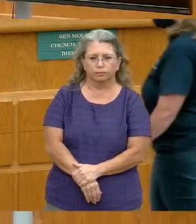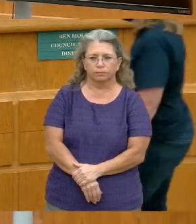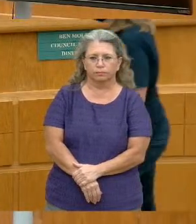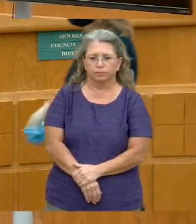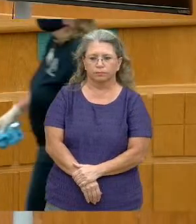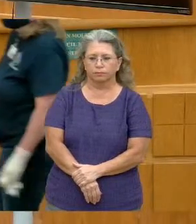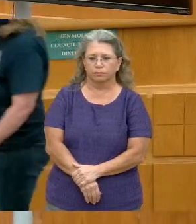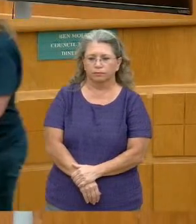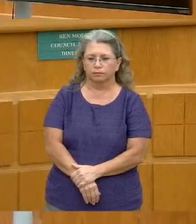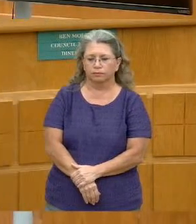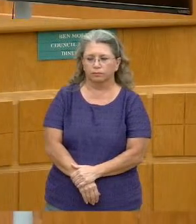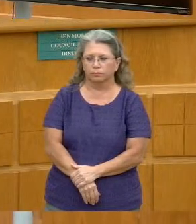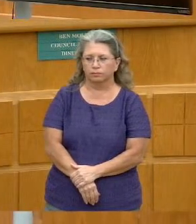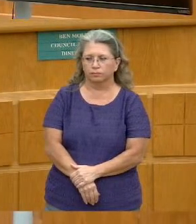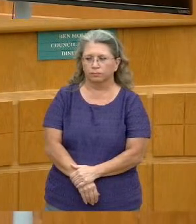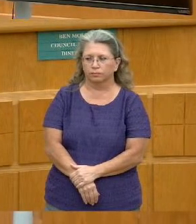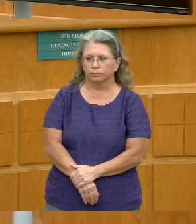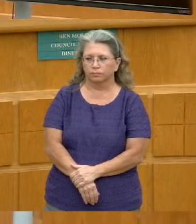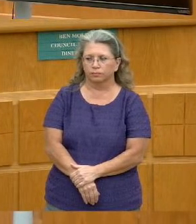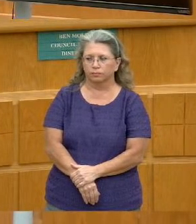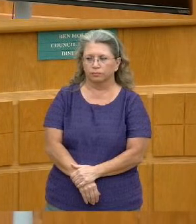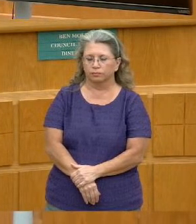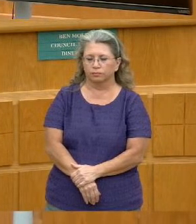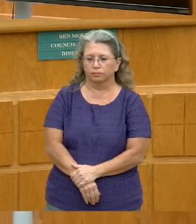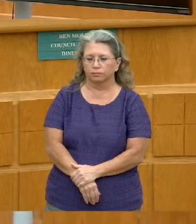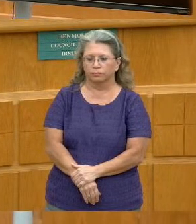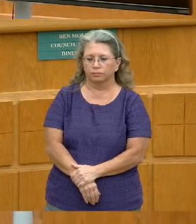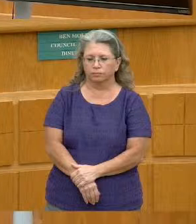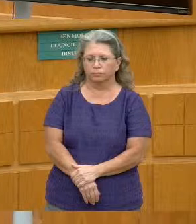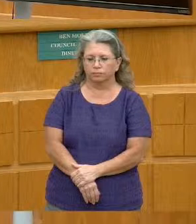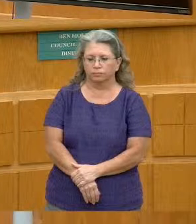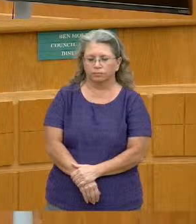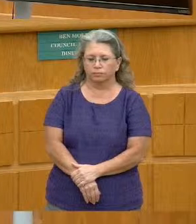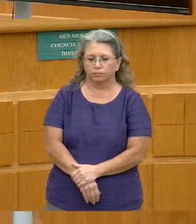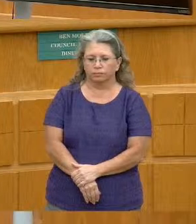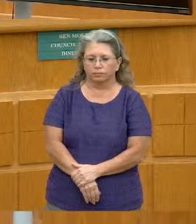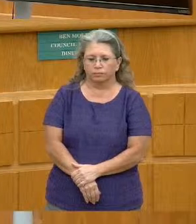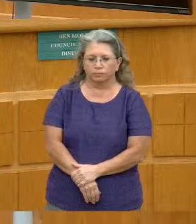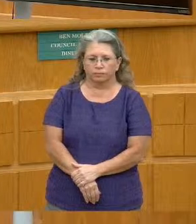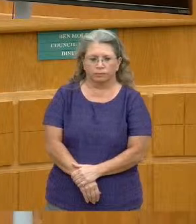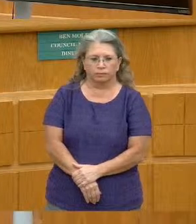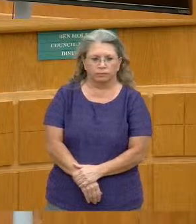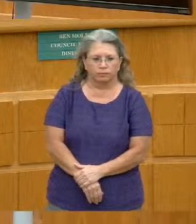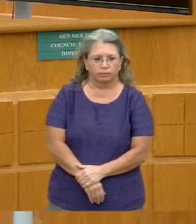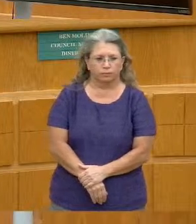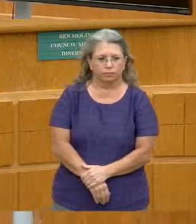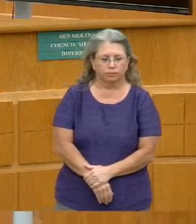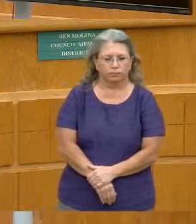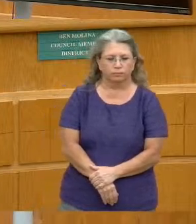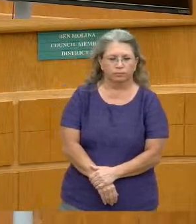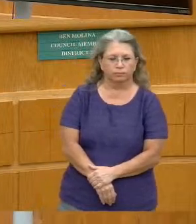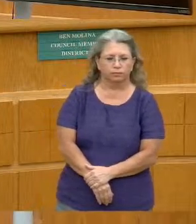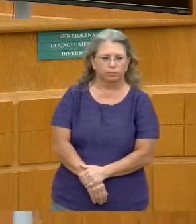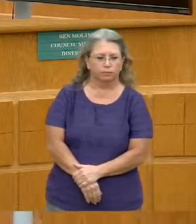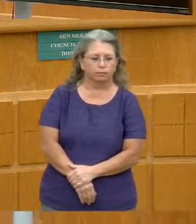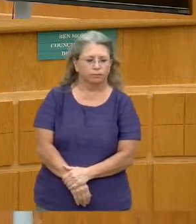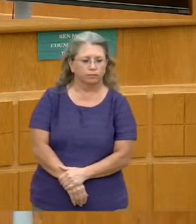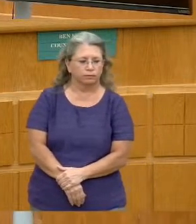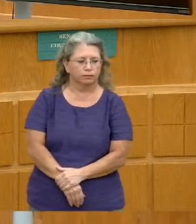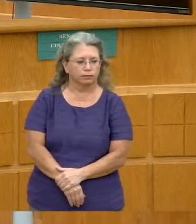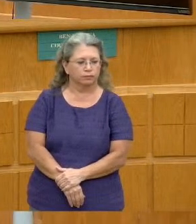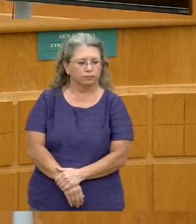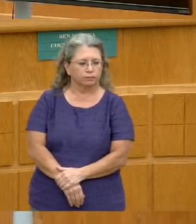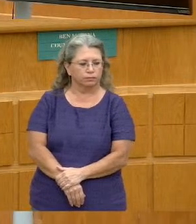también con hospitales, ya que pudiéramos contar con una escasez de personal médico, pero estamos viendo todas nuestras opciones. Continuamos realizando las tomas de